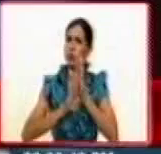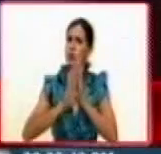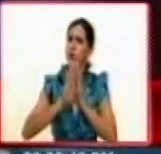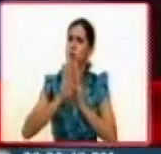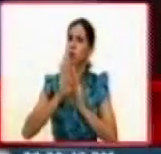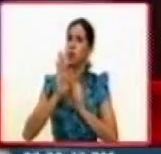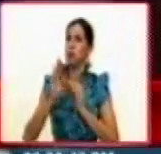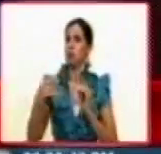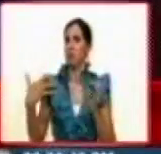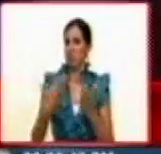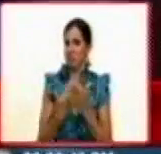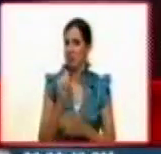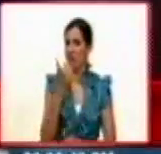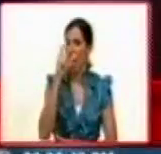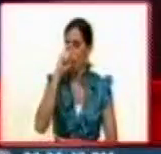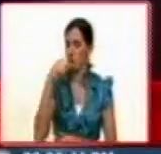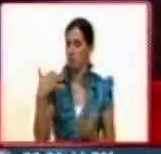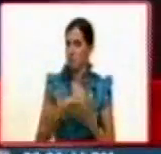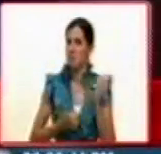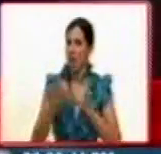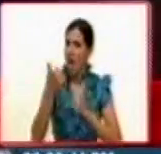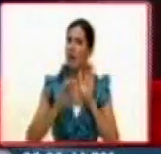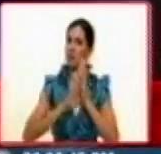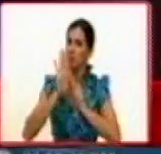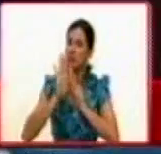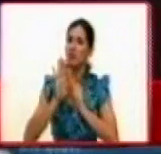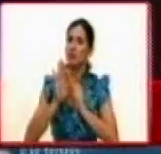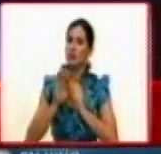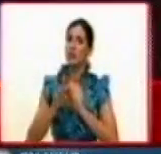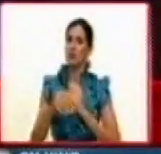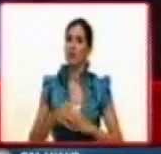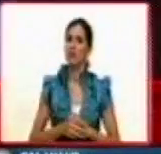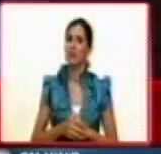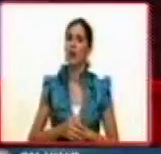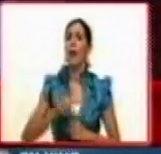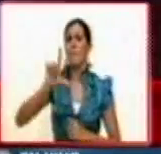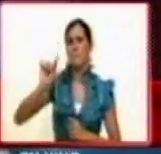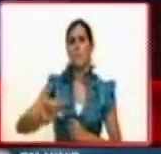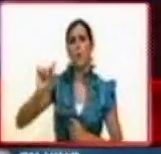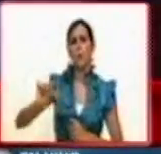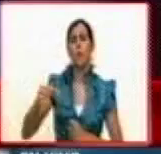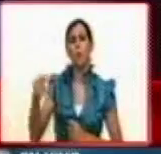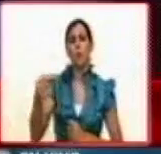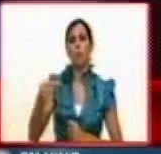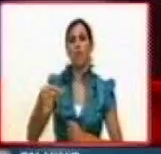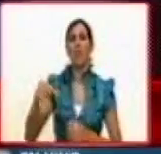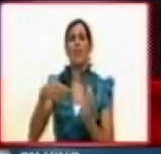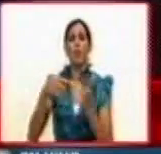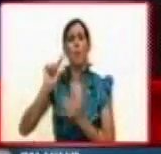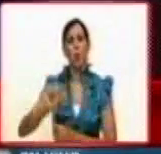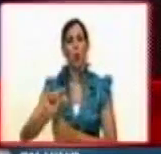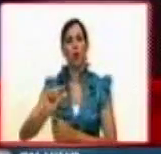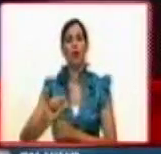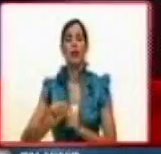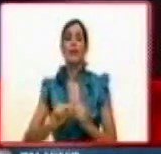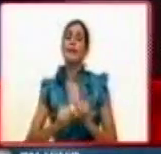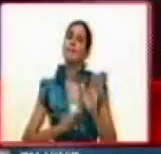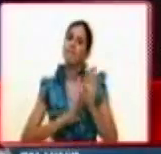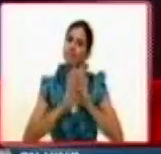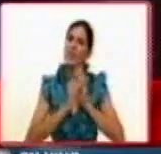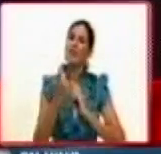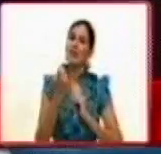importante en la última década. Ha conseguido superar la recesión global, aunque las tasas de crecimiento no sean hoy las que